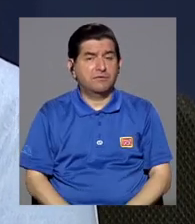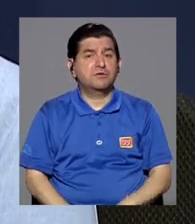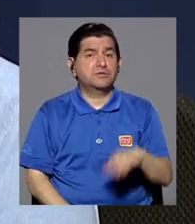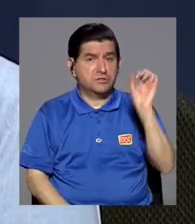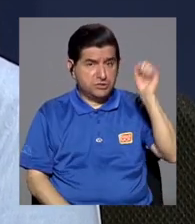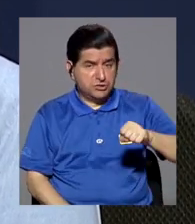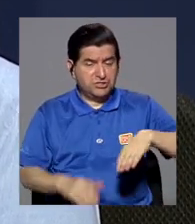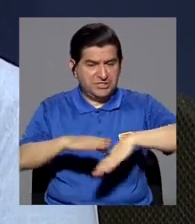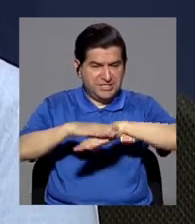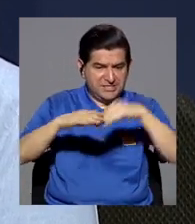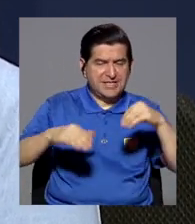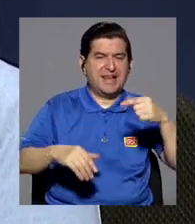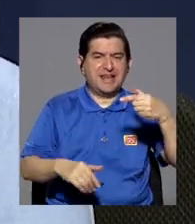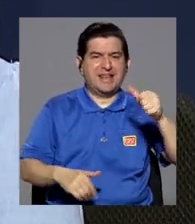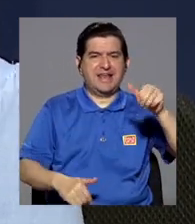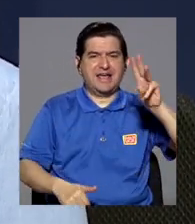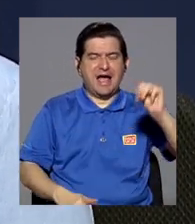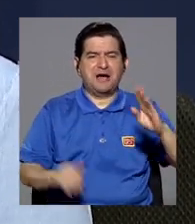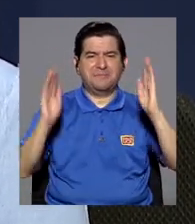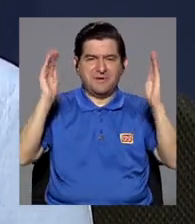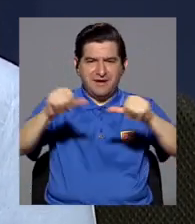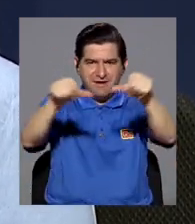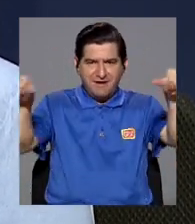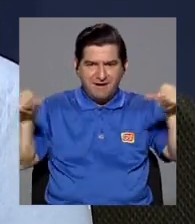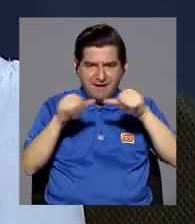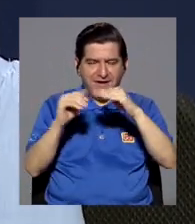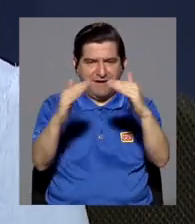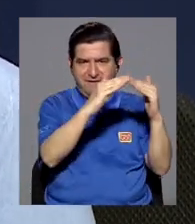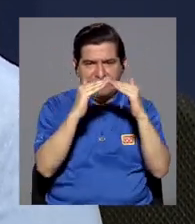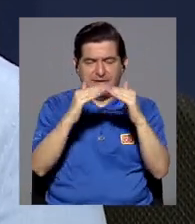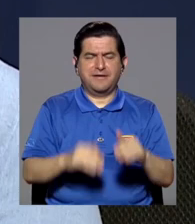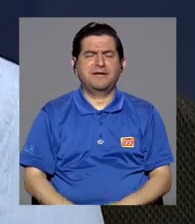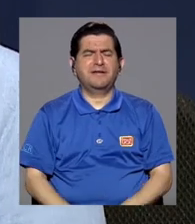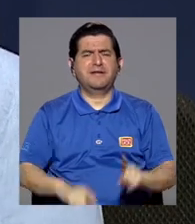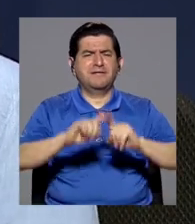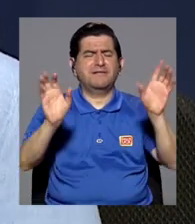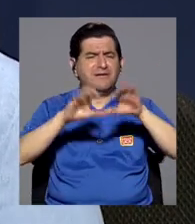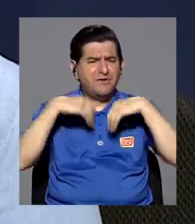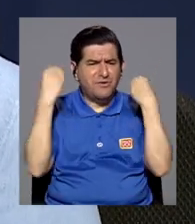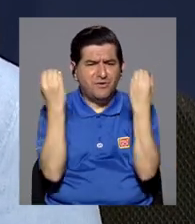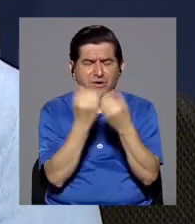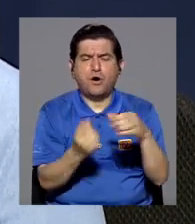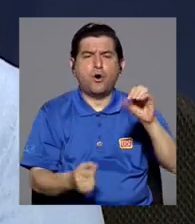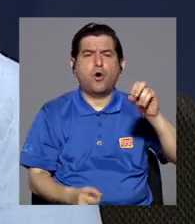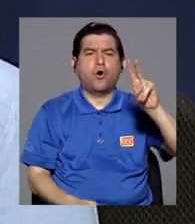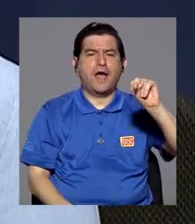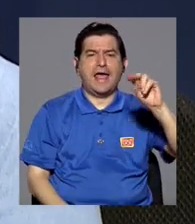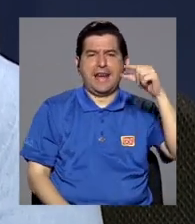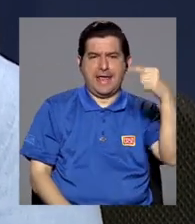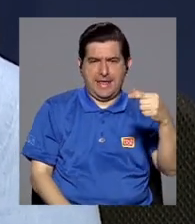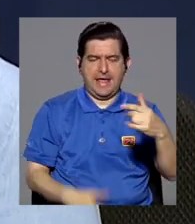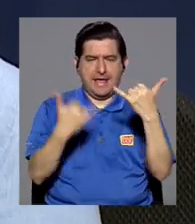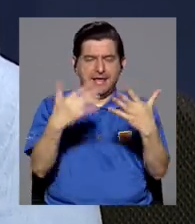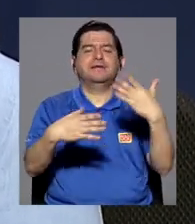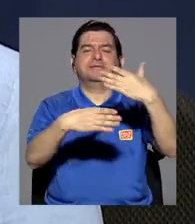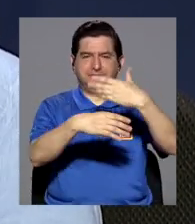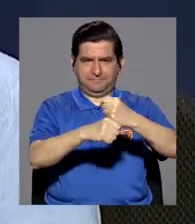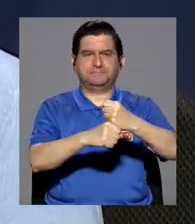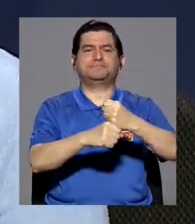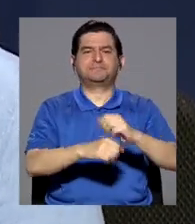justamente del gran área metropolitana si te puedo contar que hay muchas organizaciones no gubernamentales que lo han venido haciendo